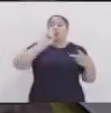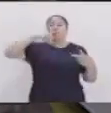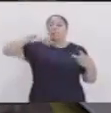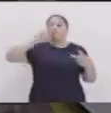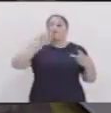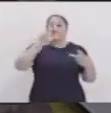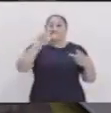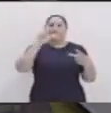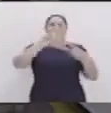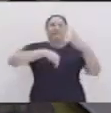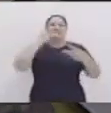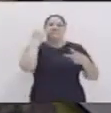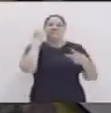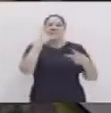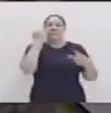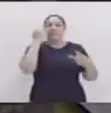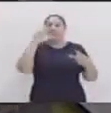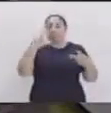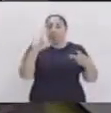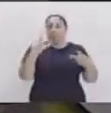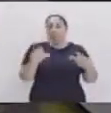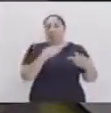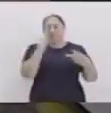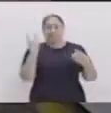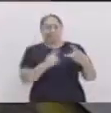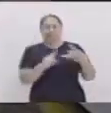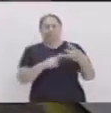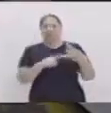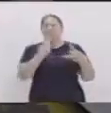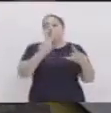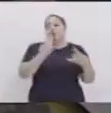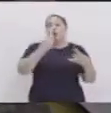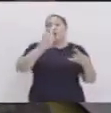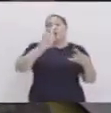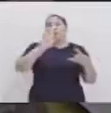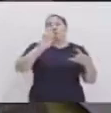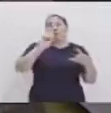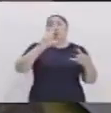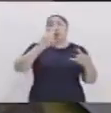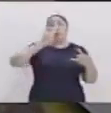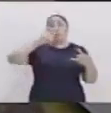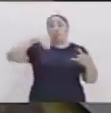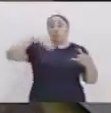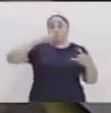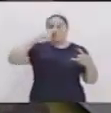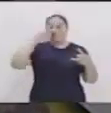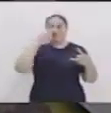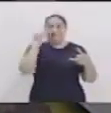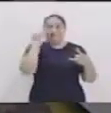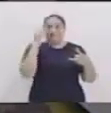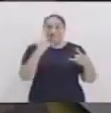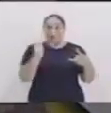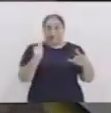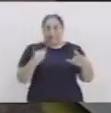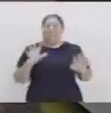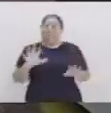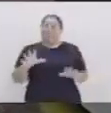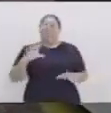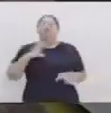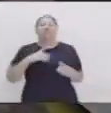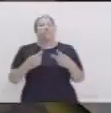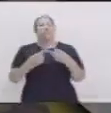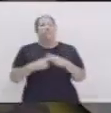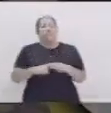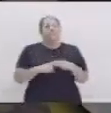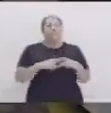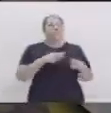un objeto. Y tenemos la dilatación volumétrica, que es cuando aumentan el volumen. Entonces, tenemos por ejemplo una temperatura inicial, va a tener